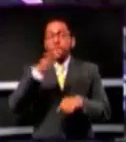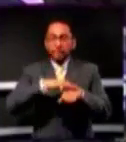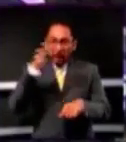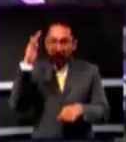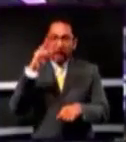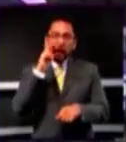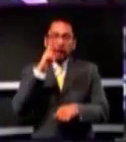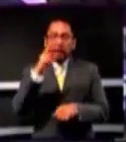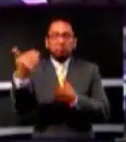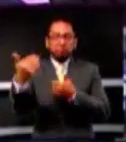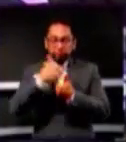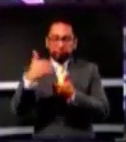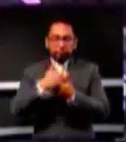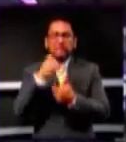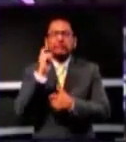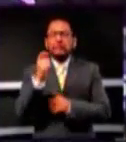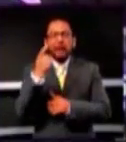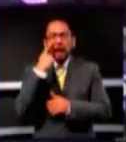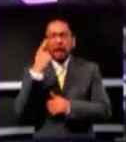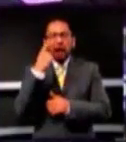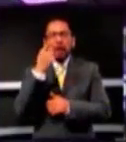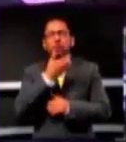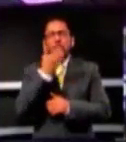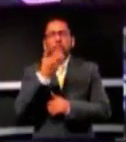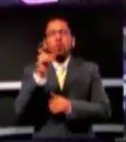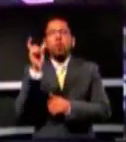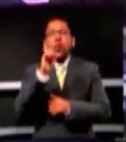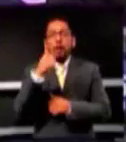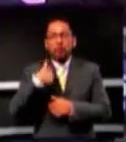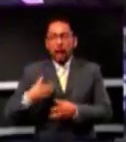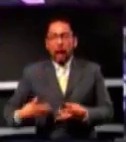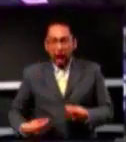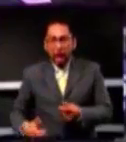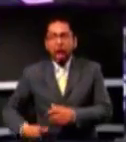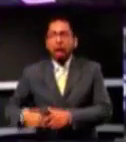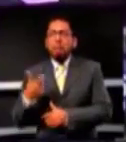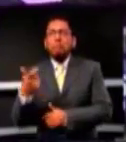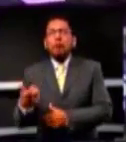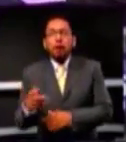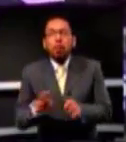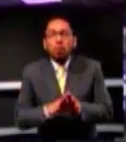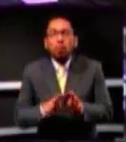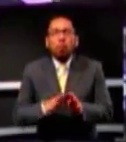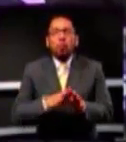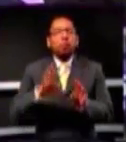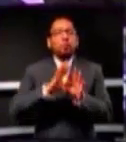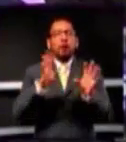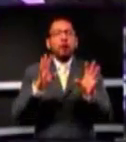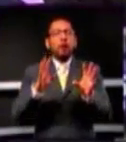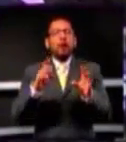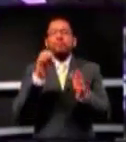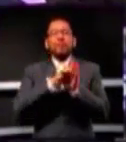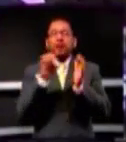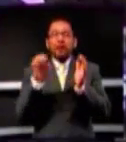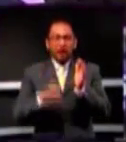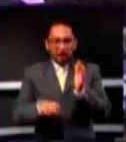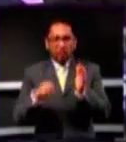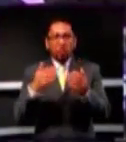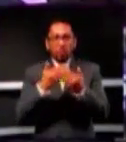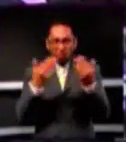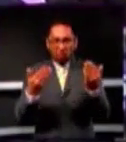contribuyente recurre con nosotros es cuando ya le duele directamente el bolsillo. Claro. Esto es cuando, por ejemplo, ahorita que todavía no